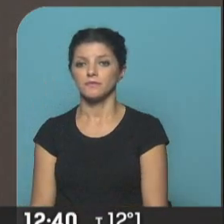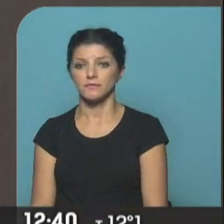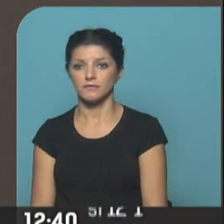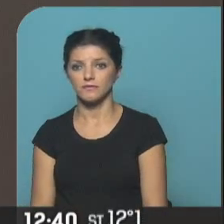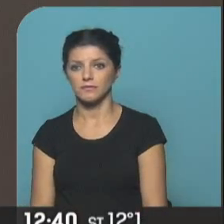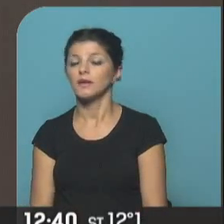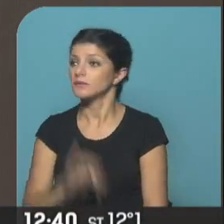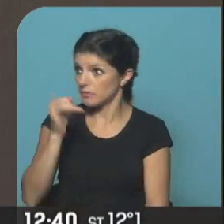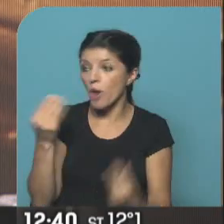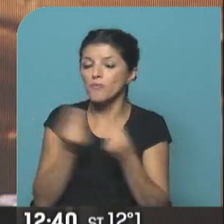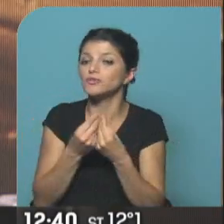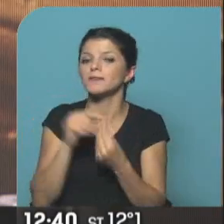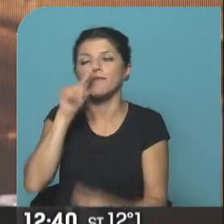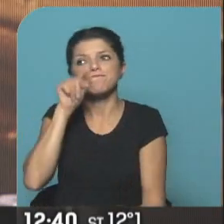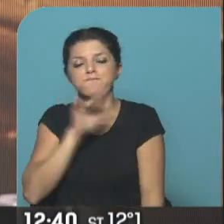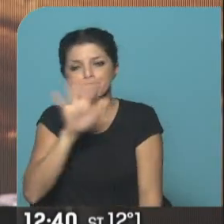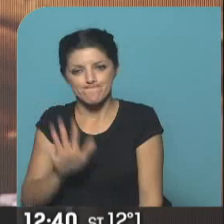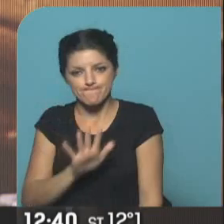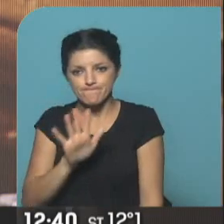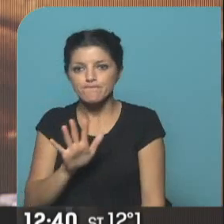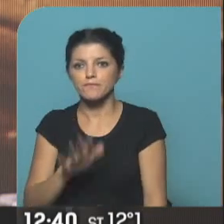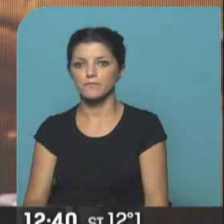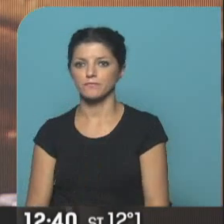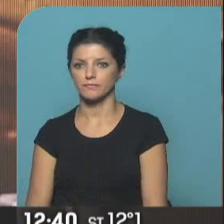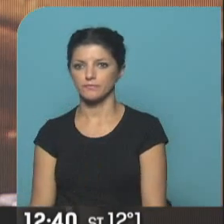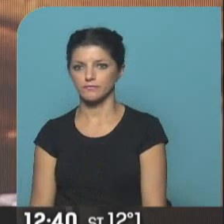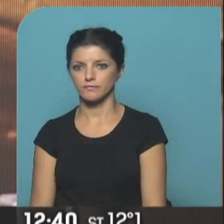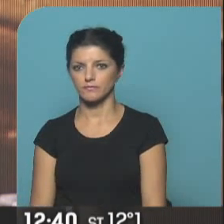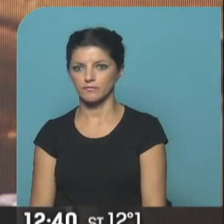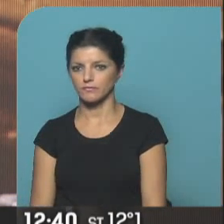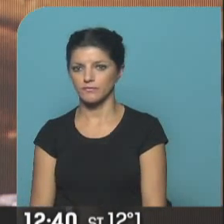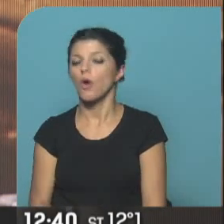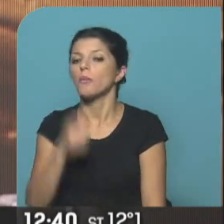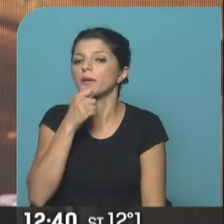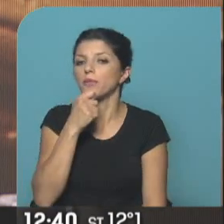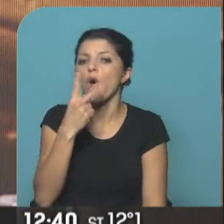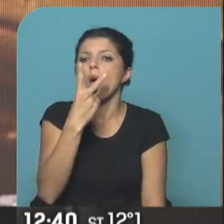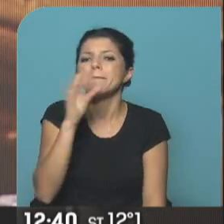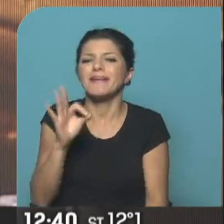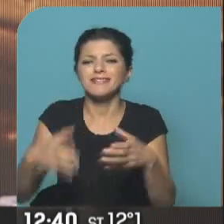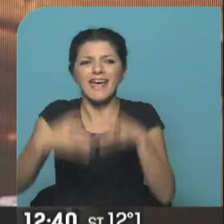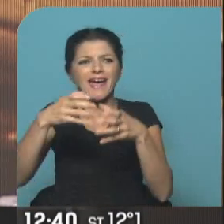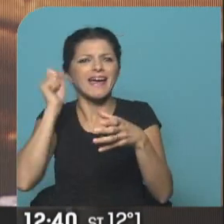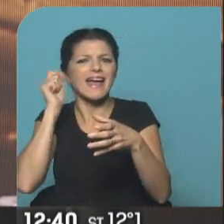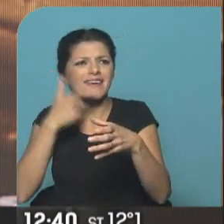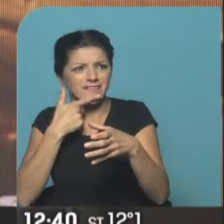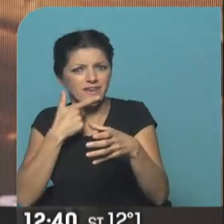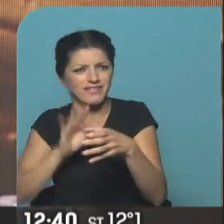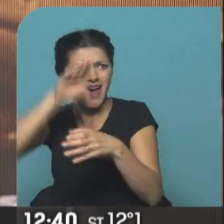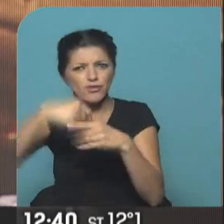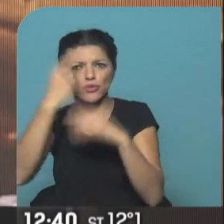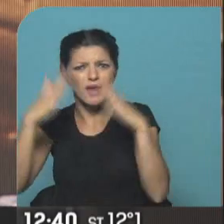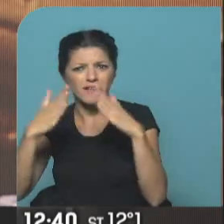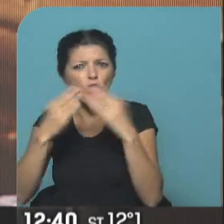hay muchos interrogantes, Inde, como decís. Uno de ellos es cómo 20 garrafas en una casa no fue detectada por la